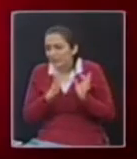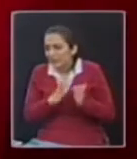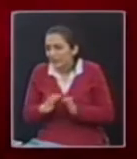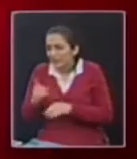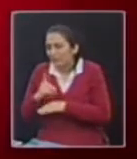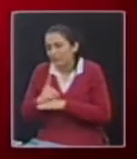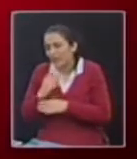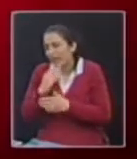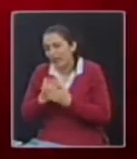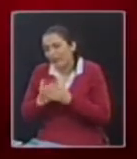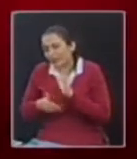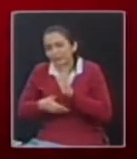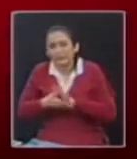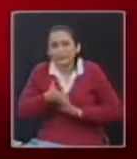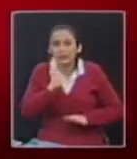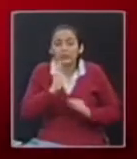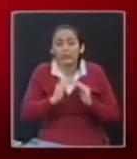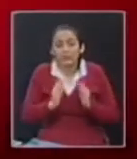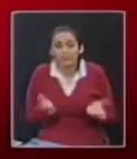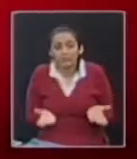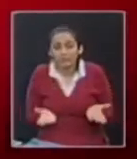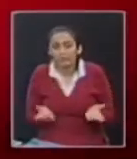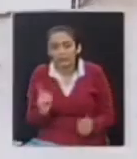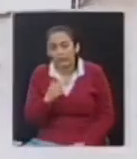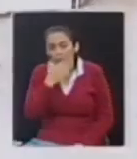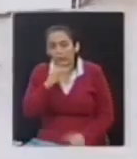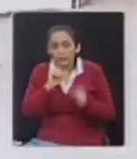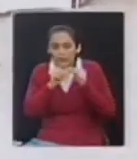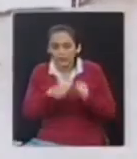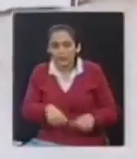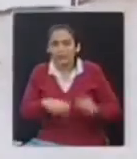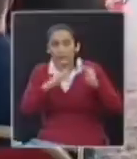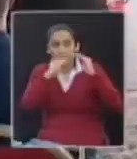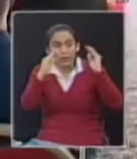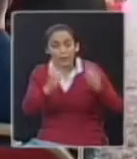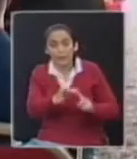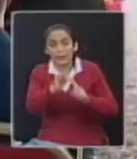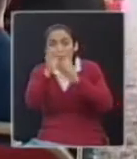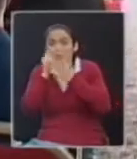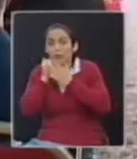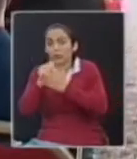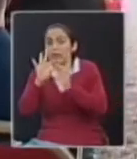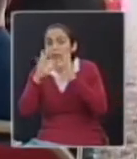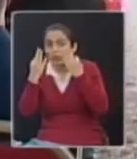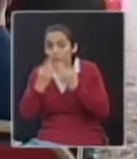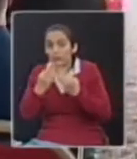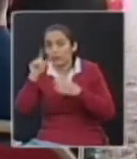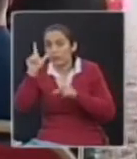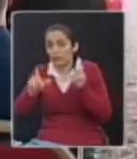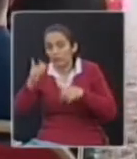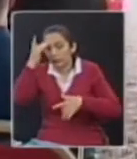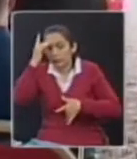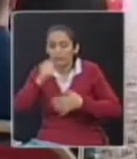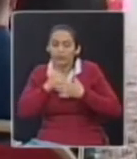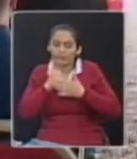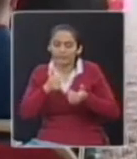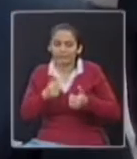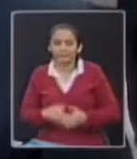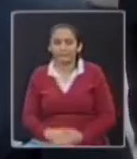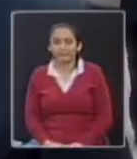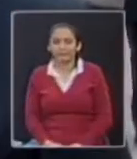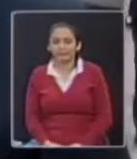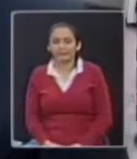va a solucionar esa parte de problema. Un gran aporte que sin duda redundará en la conclusión de muchos